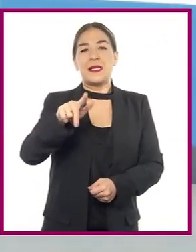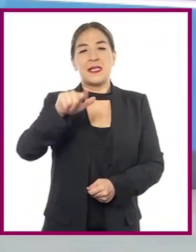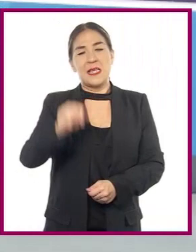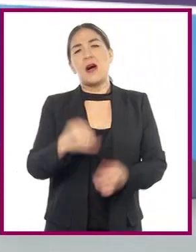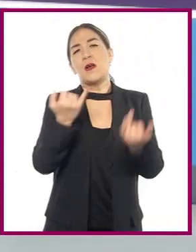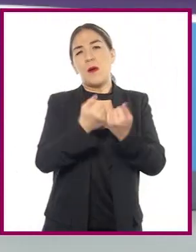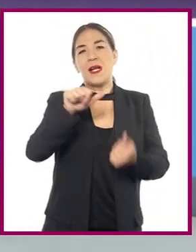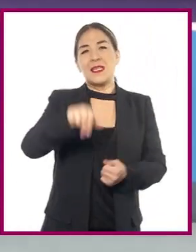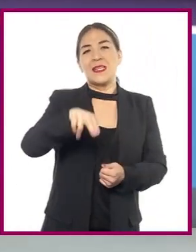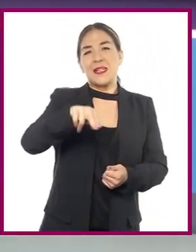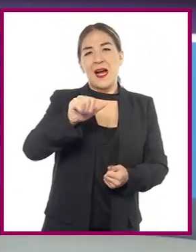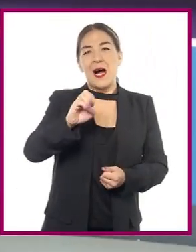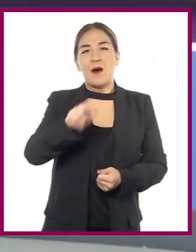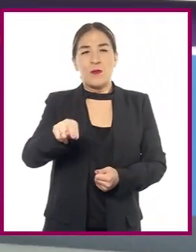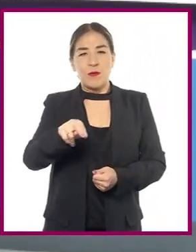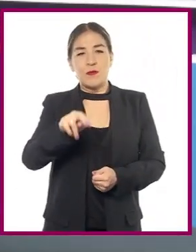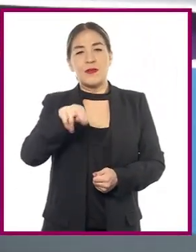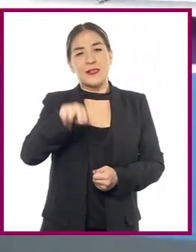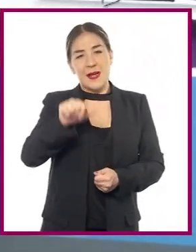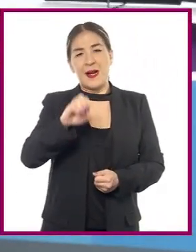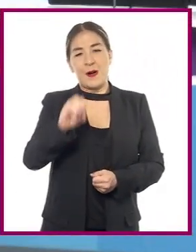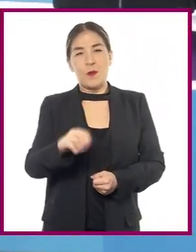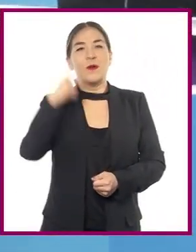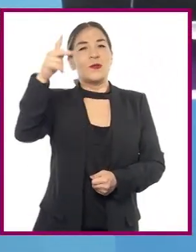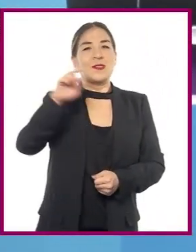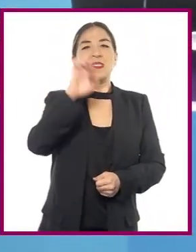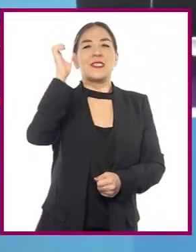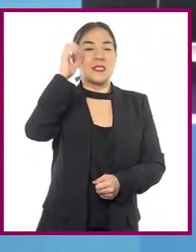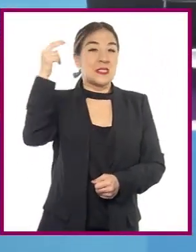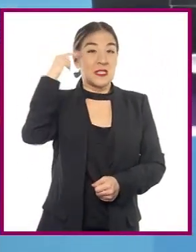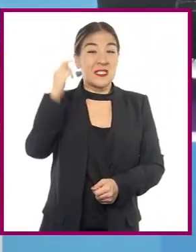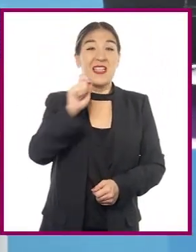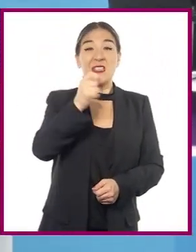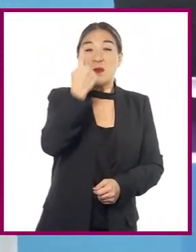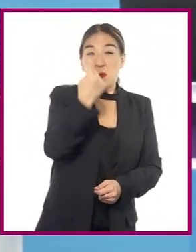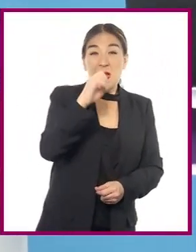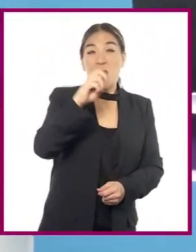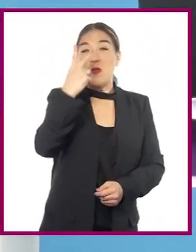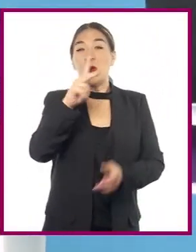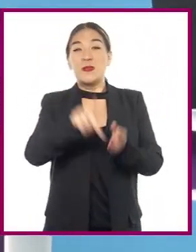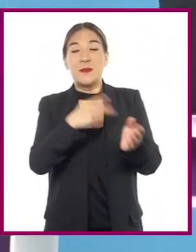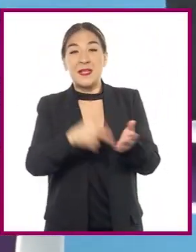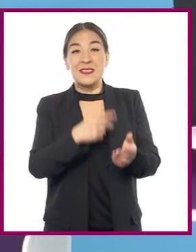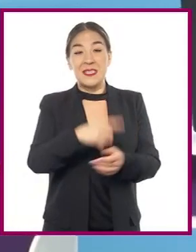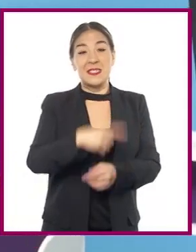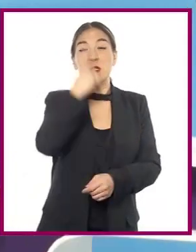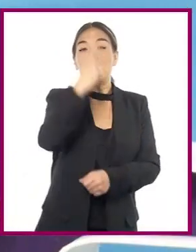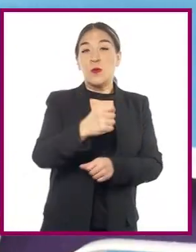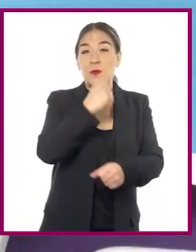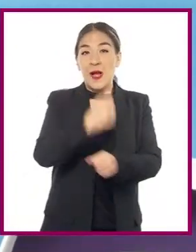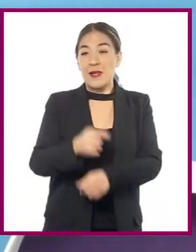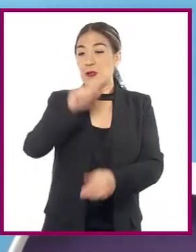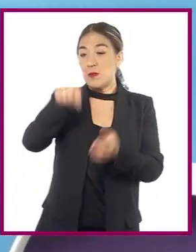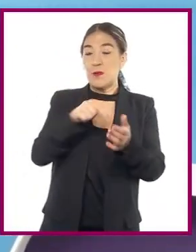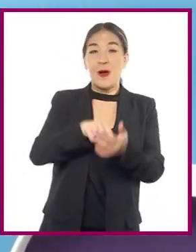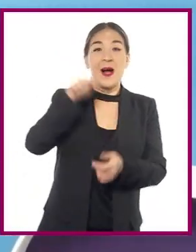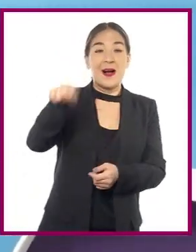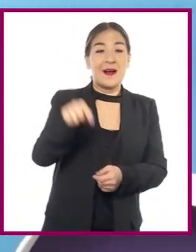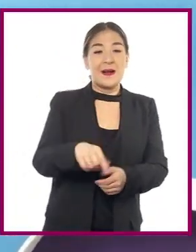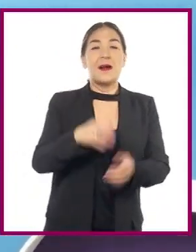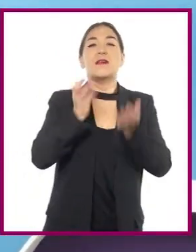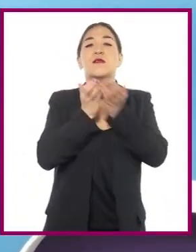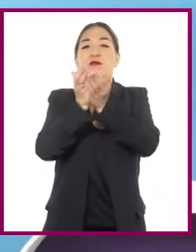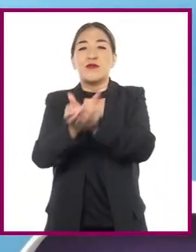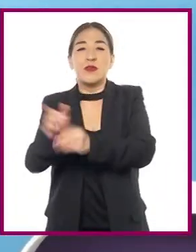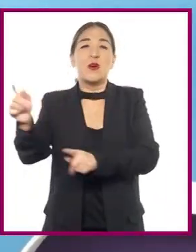de China, una embarcación que llegaba 1 o 2 veces al año al puerto de Acapulco para intercambiar